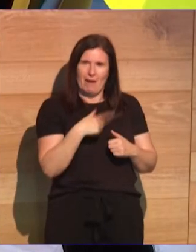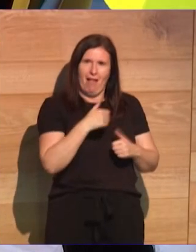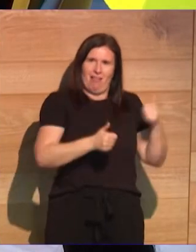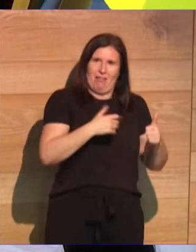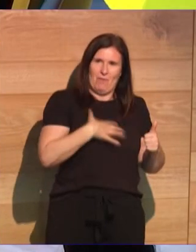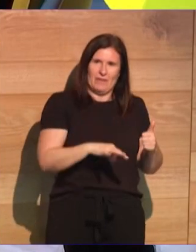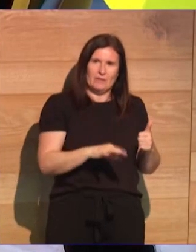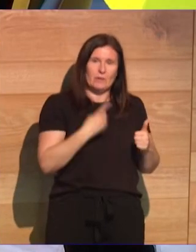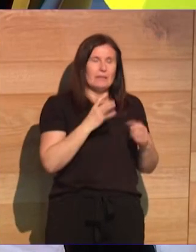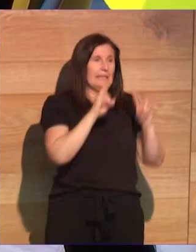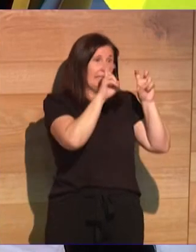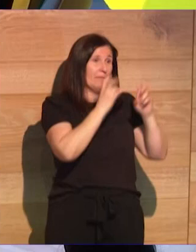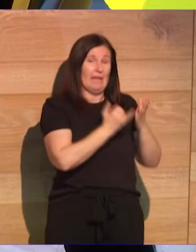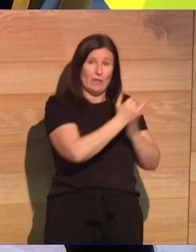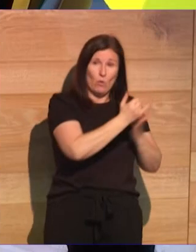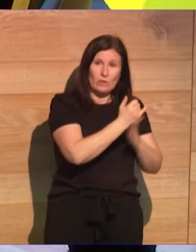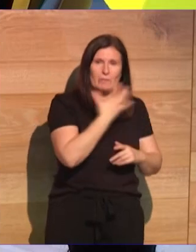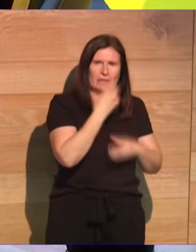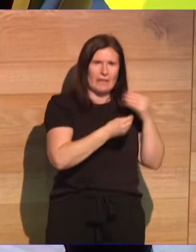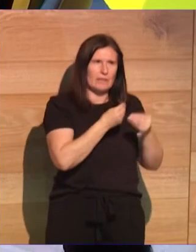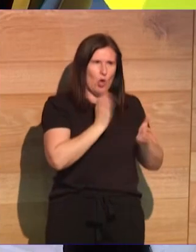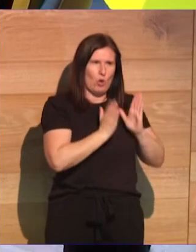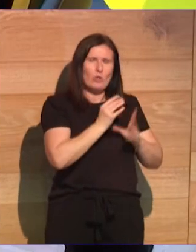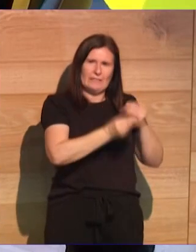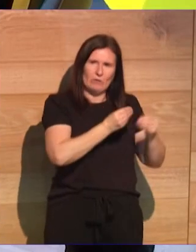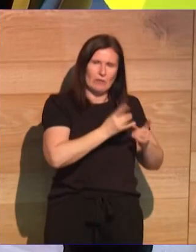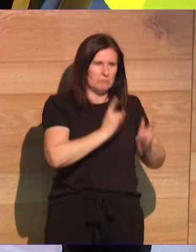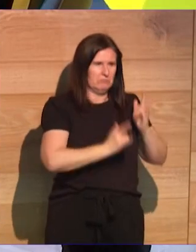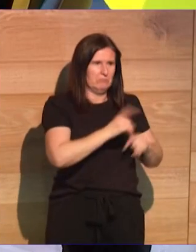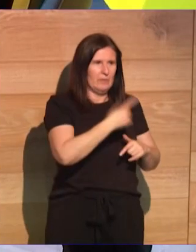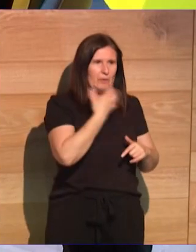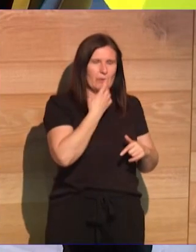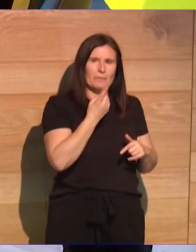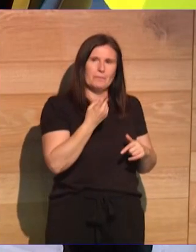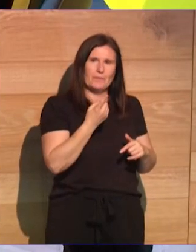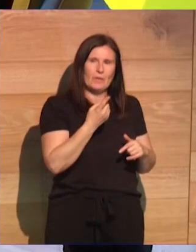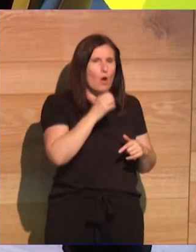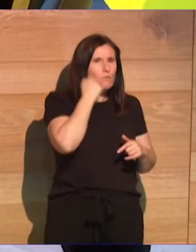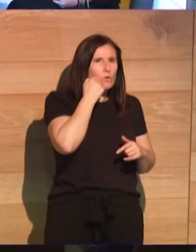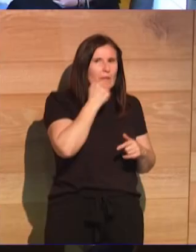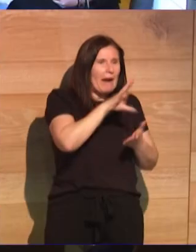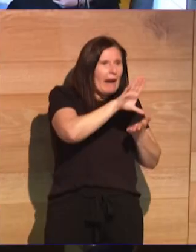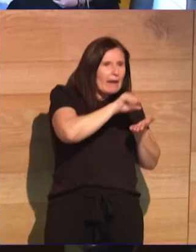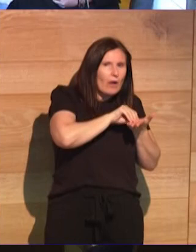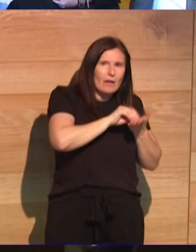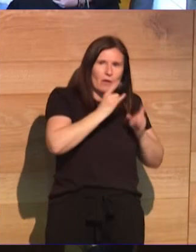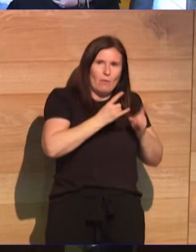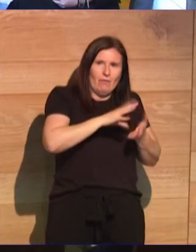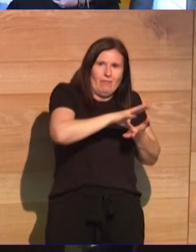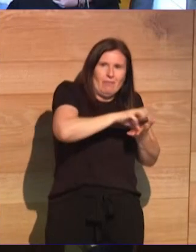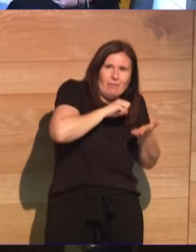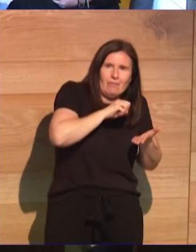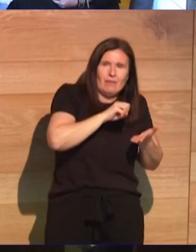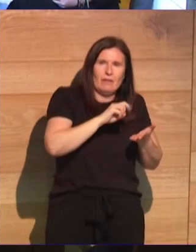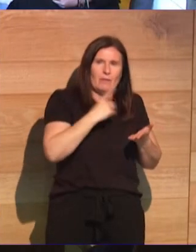está probando con robots, con visión artificial, el saber coger una fruta, un mango en este caso, es un piloto que yo